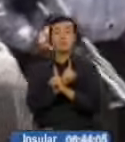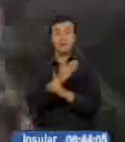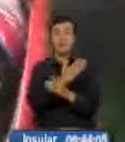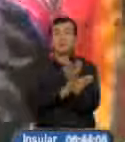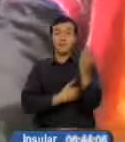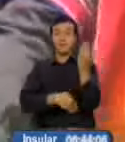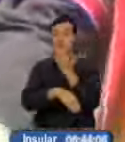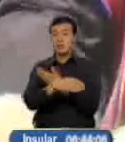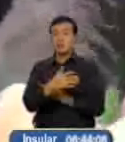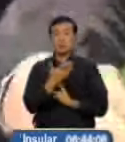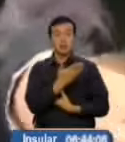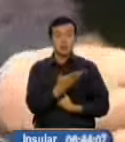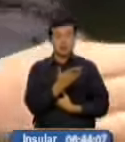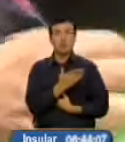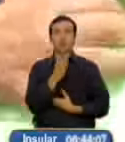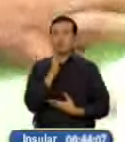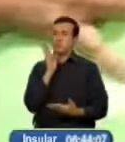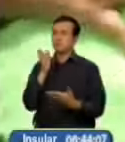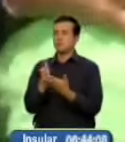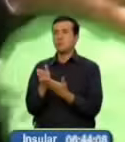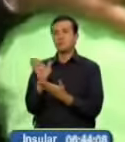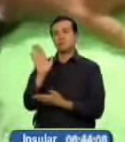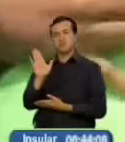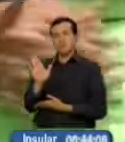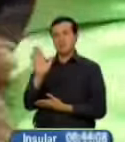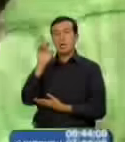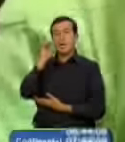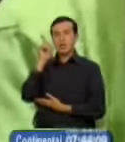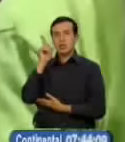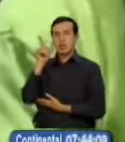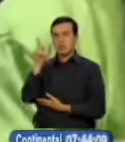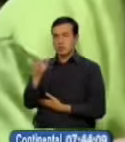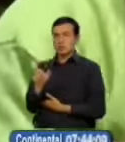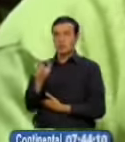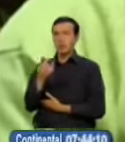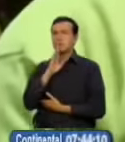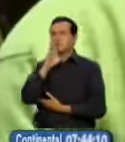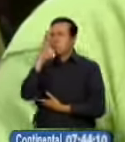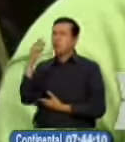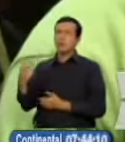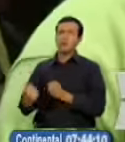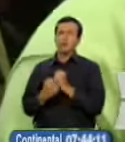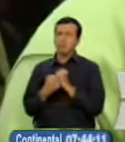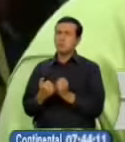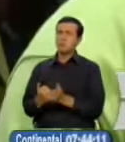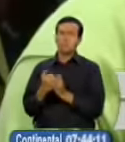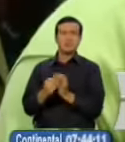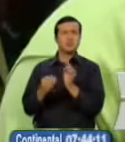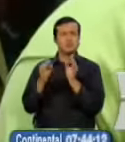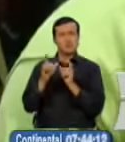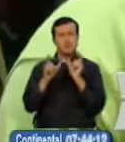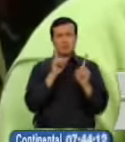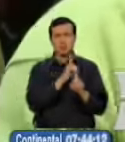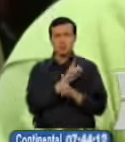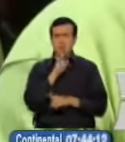física se abrieron paso para saludar a quien consideran su líder. Que siempre nos ha dado las facultades a las personas con discapacidad para